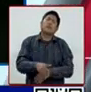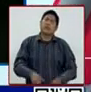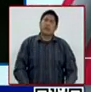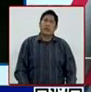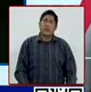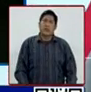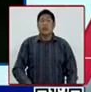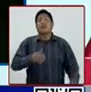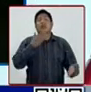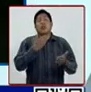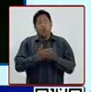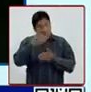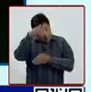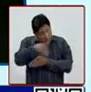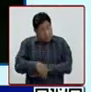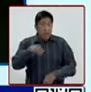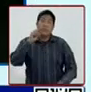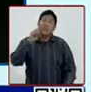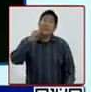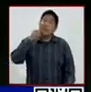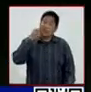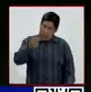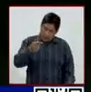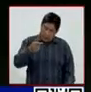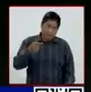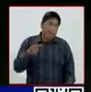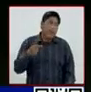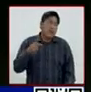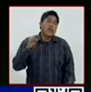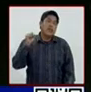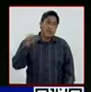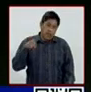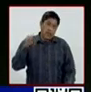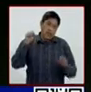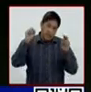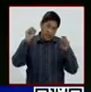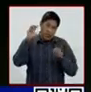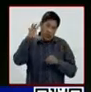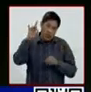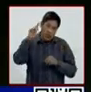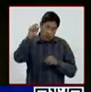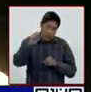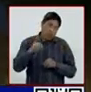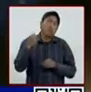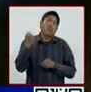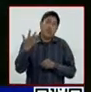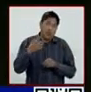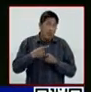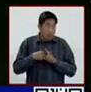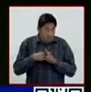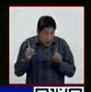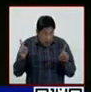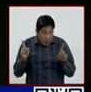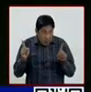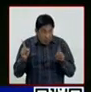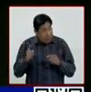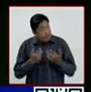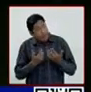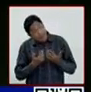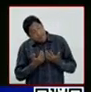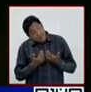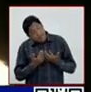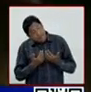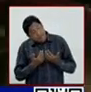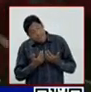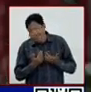Fernando buenas noches tú lo decías en la reunión estaba prevista para las 20 horas con 15 minutos sin embargo hasta esta hora las autoridades